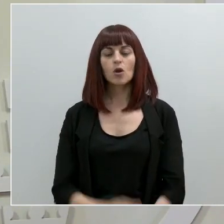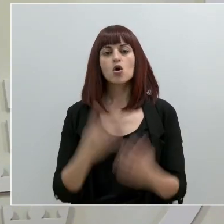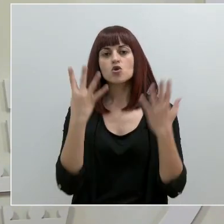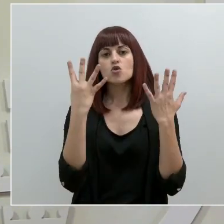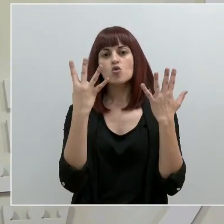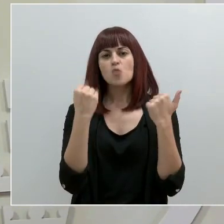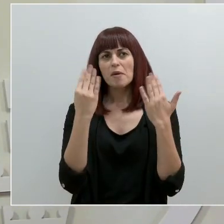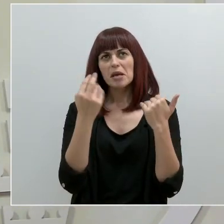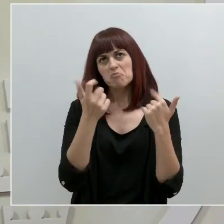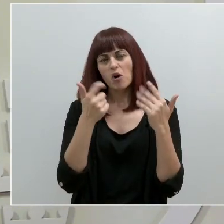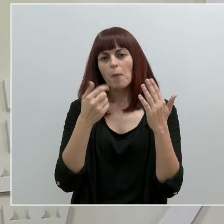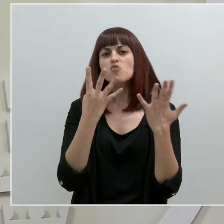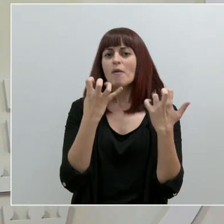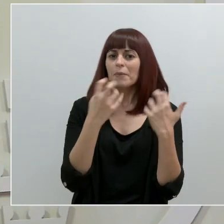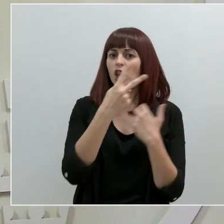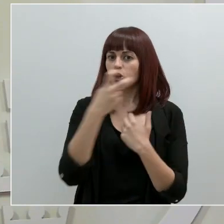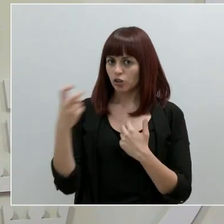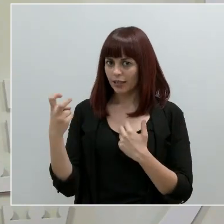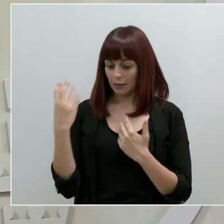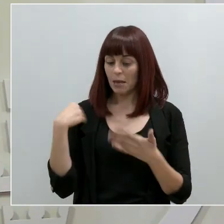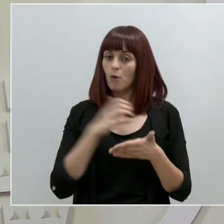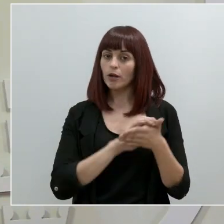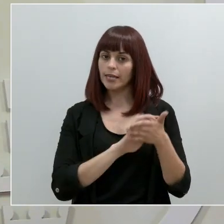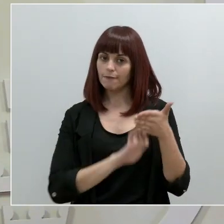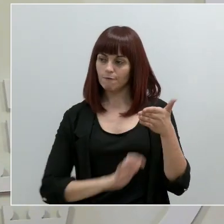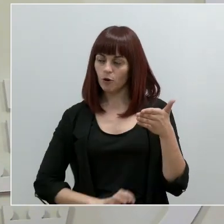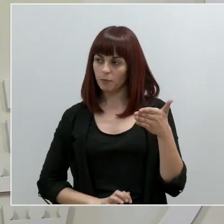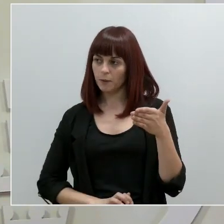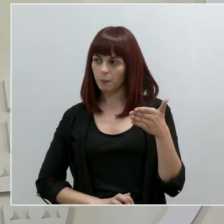9.200, algo más de 9.200, eso en el informe